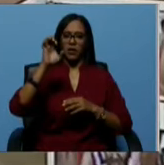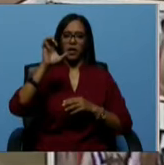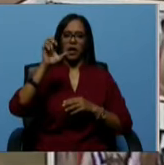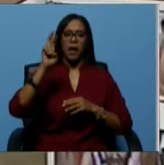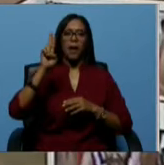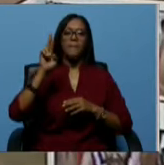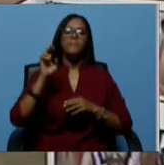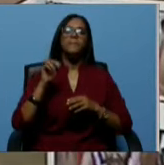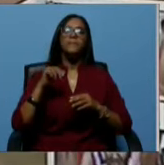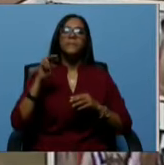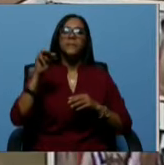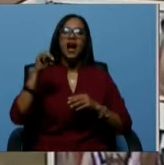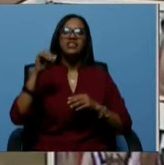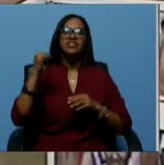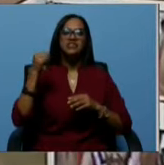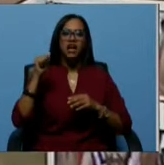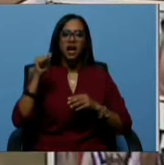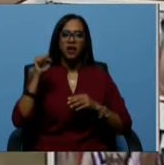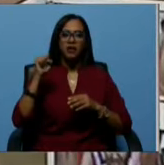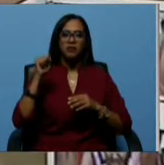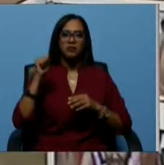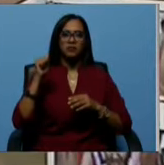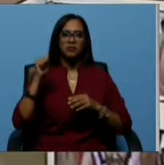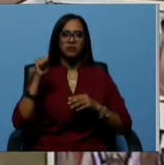Enrique Antonio Maza Carvajal,